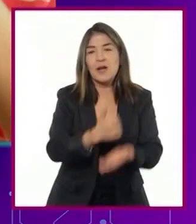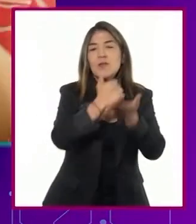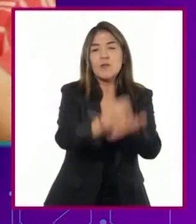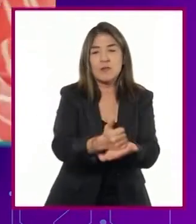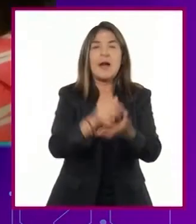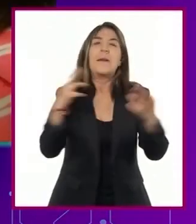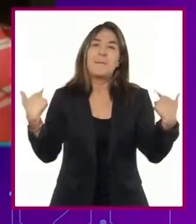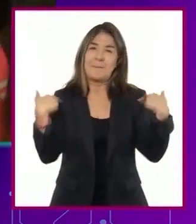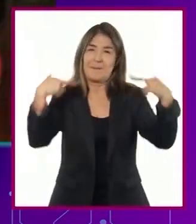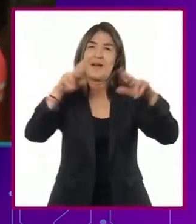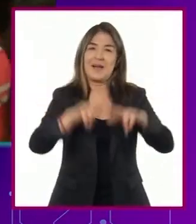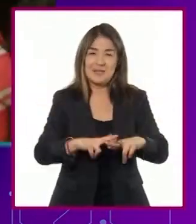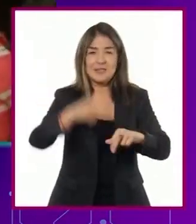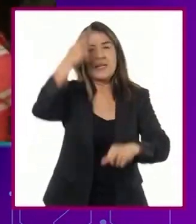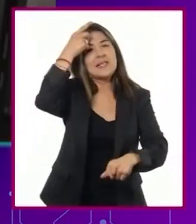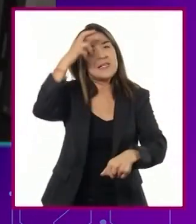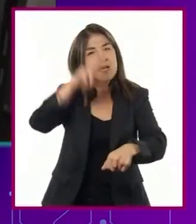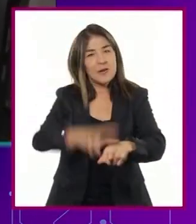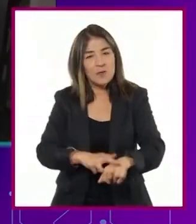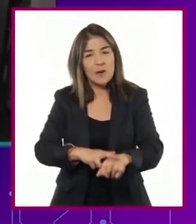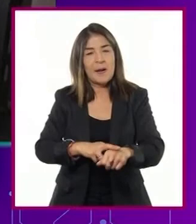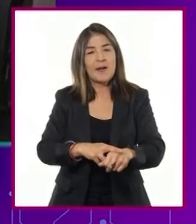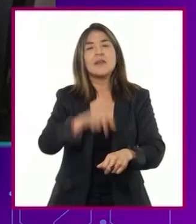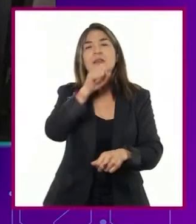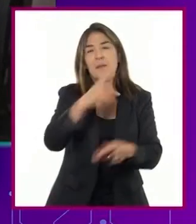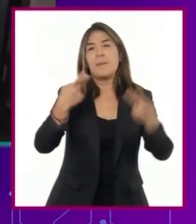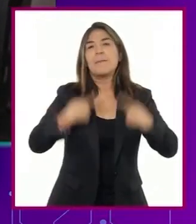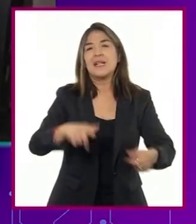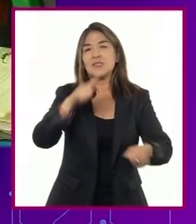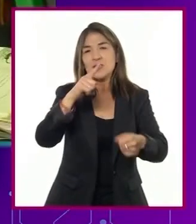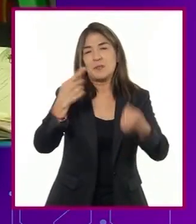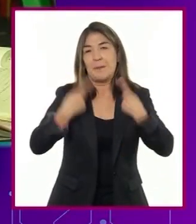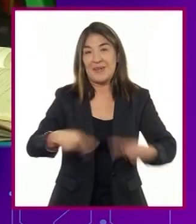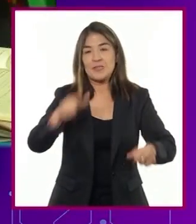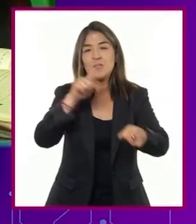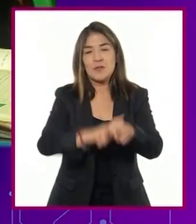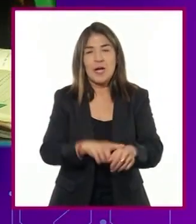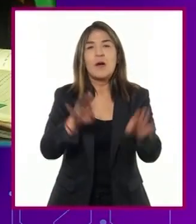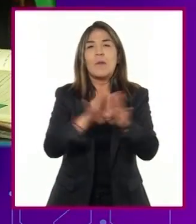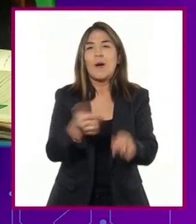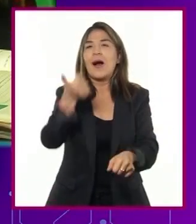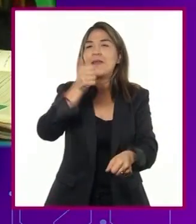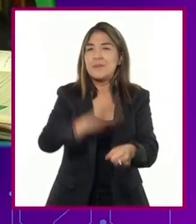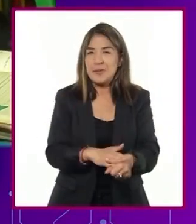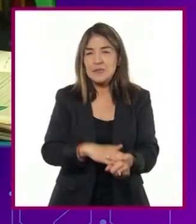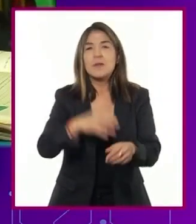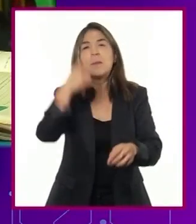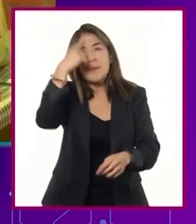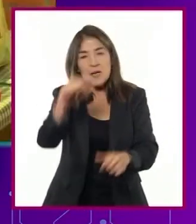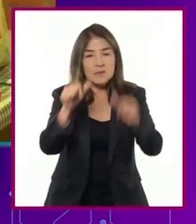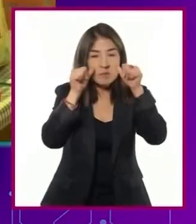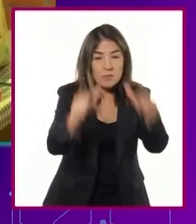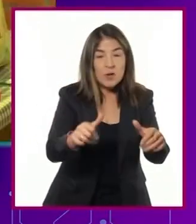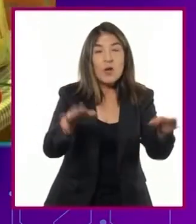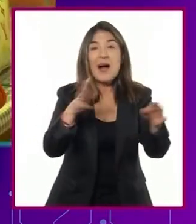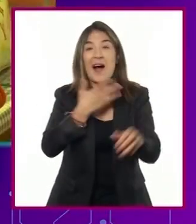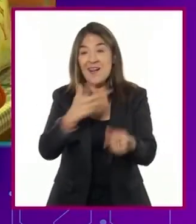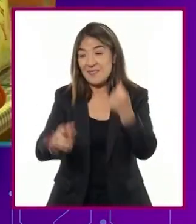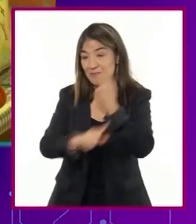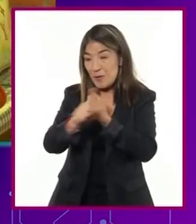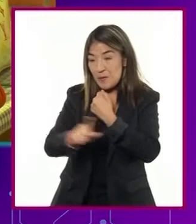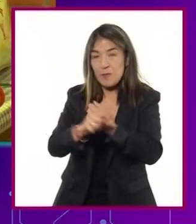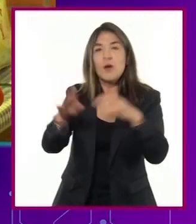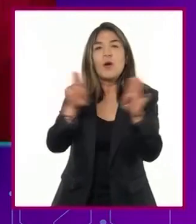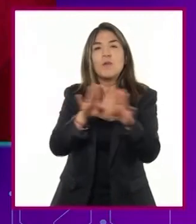los profesores, directivos y personal administrativo. Es mejor cuando las partes afectadas hablan para